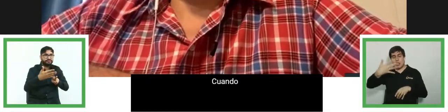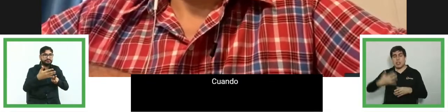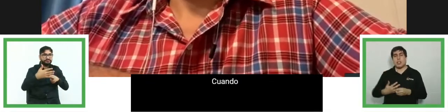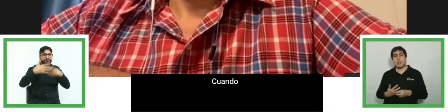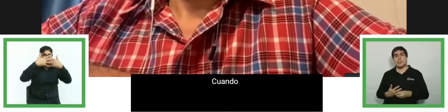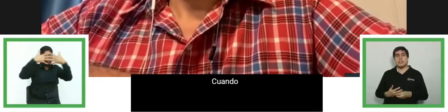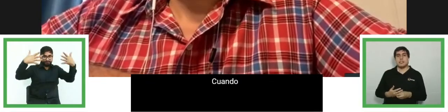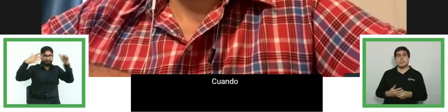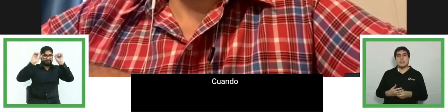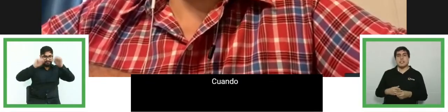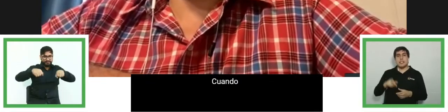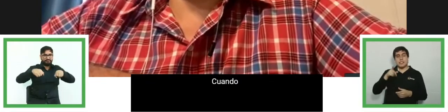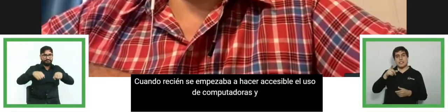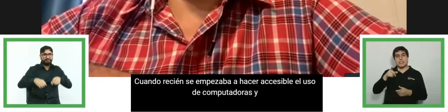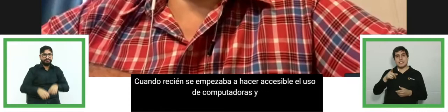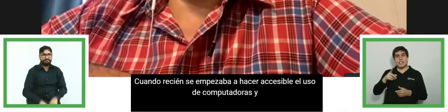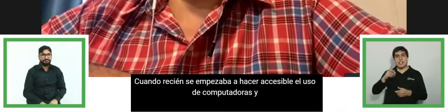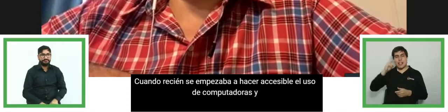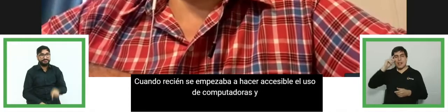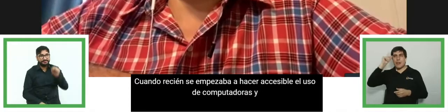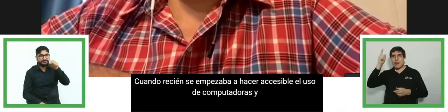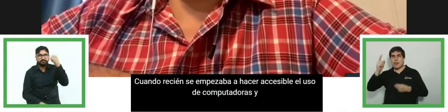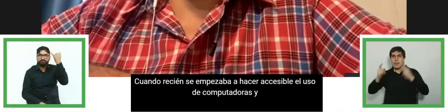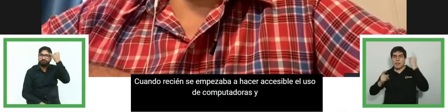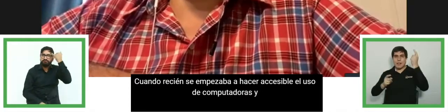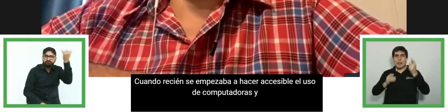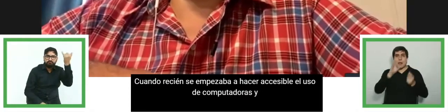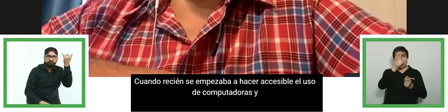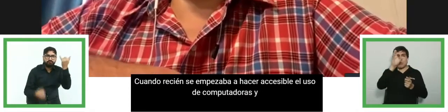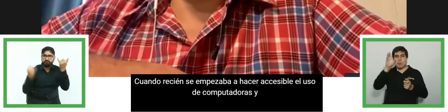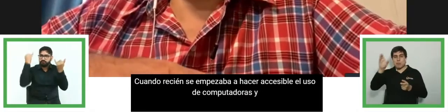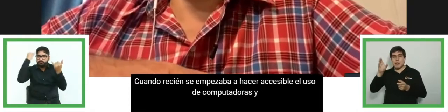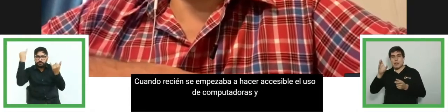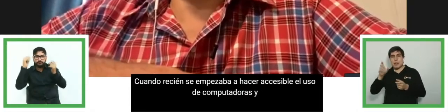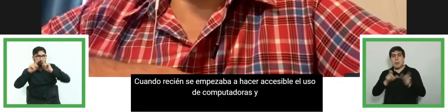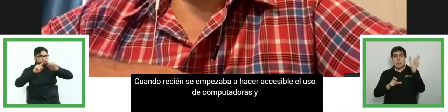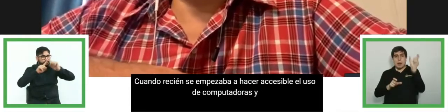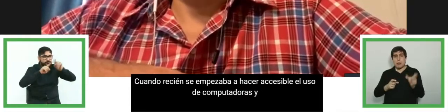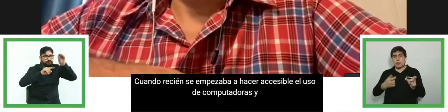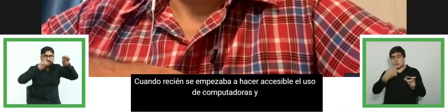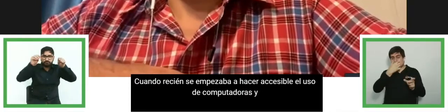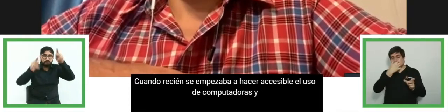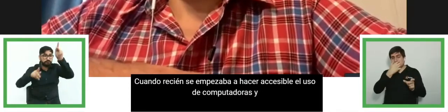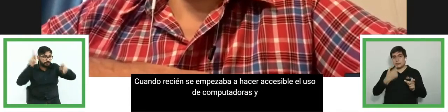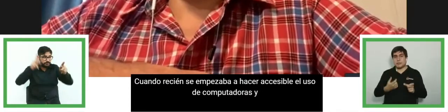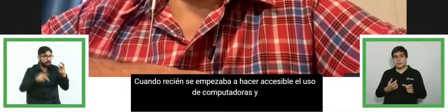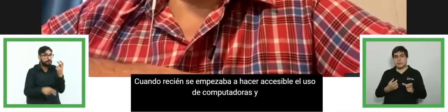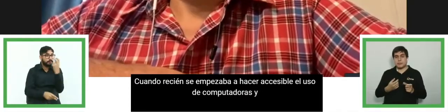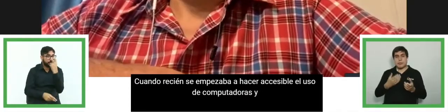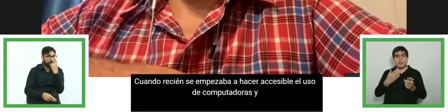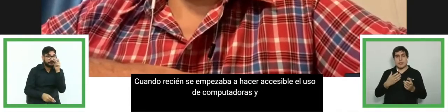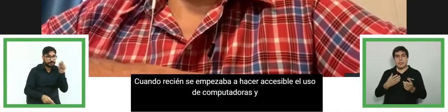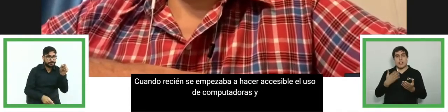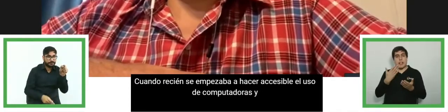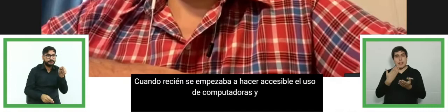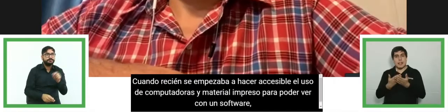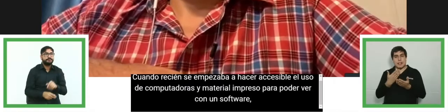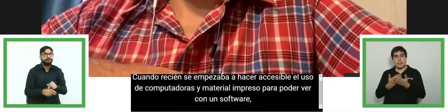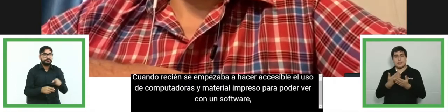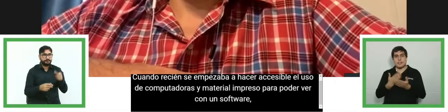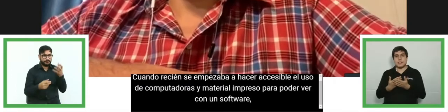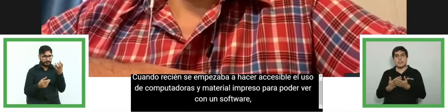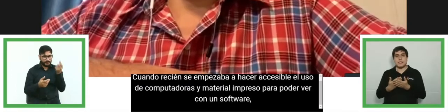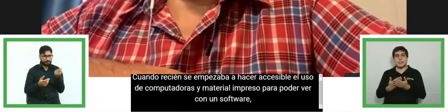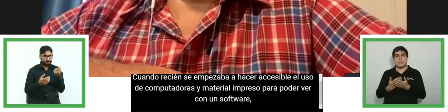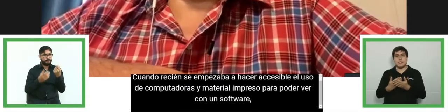la idea de generar una biblioteca digital para personas con discapacidad visual, aprovechando esto de